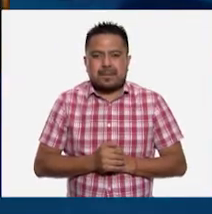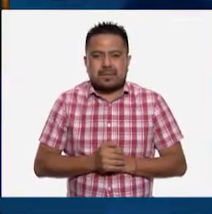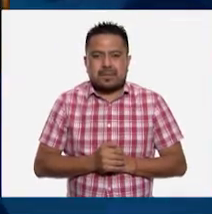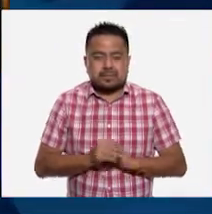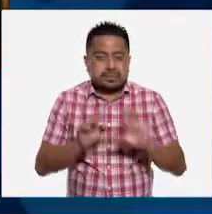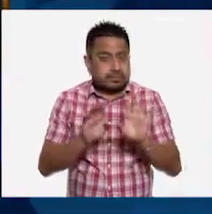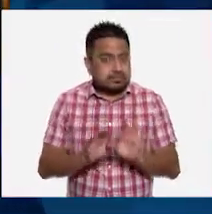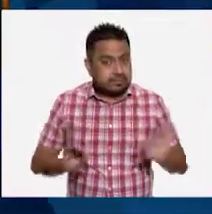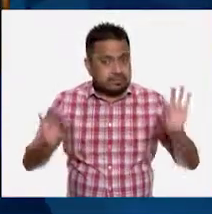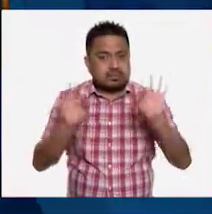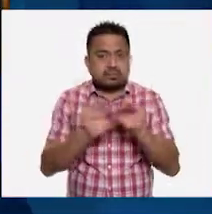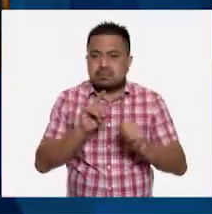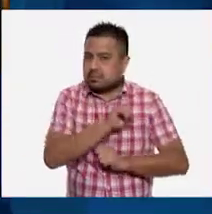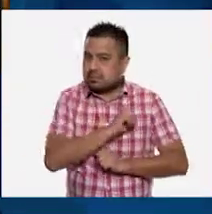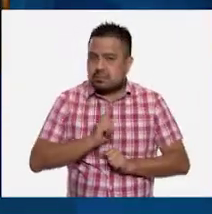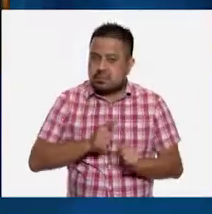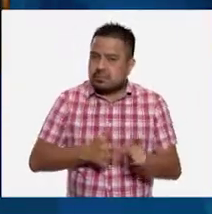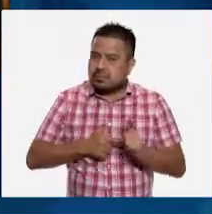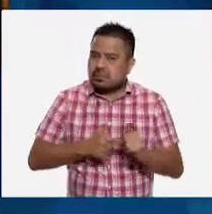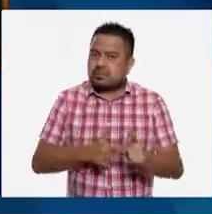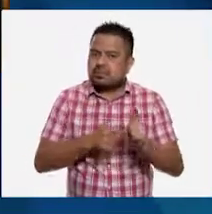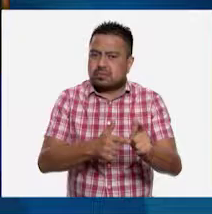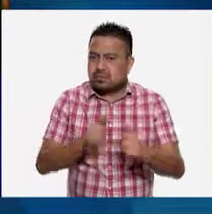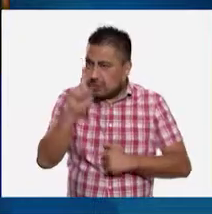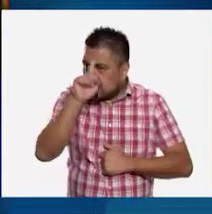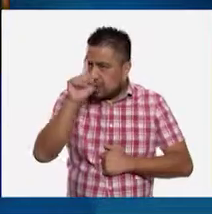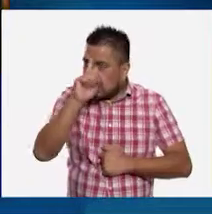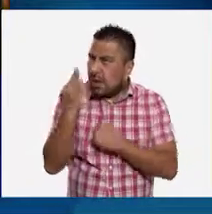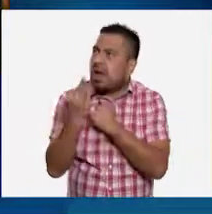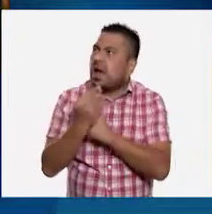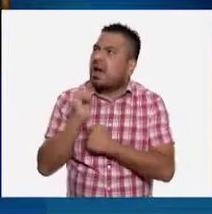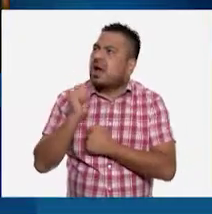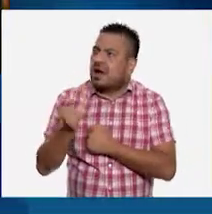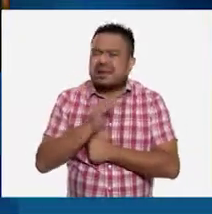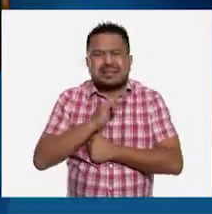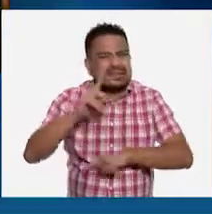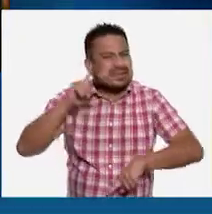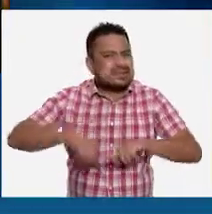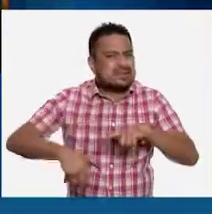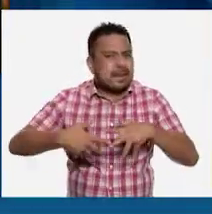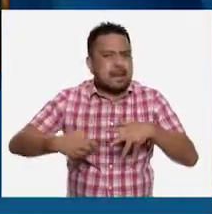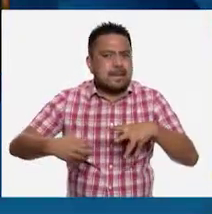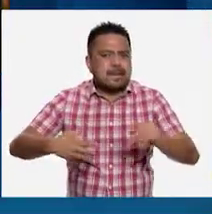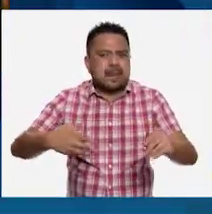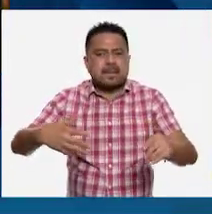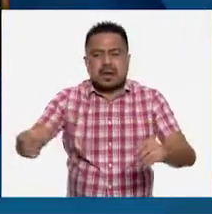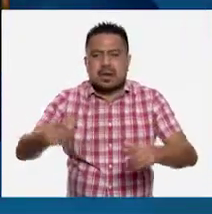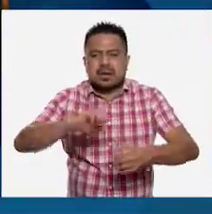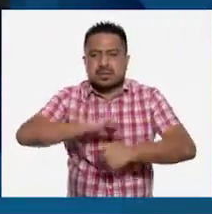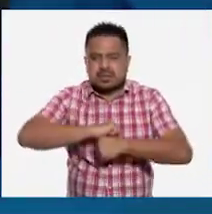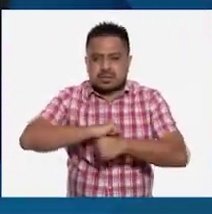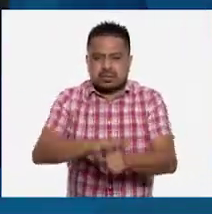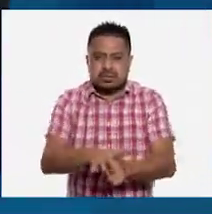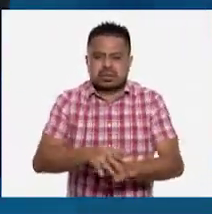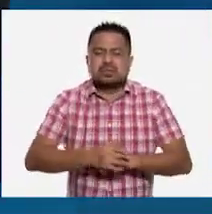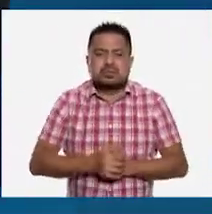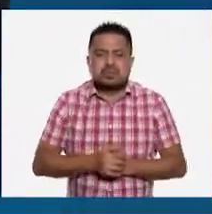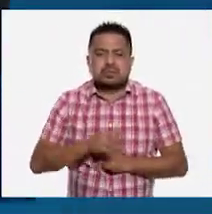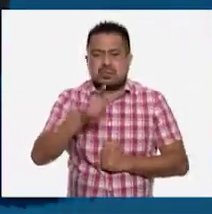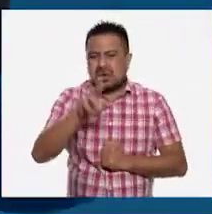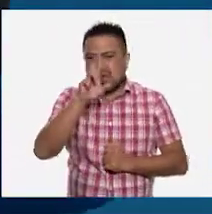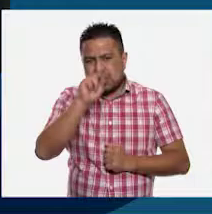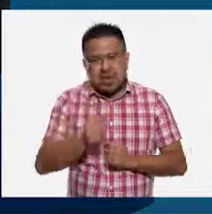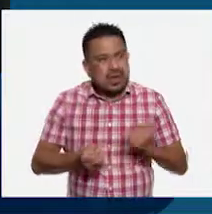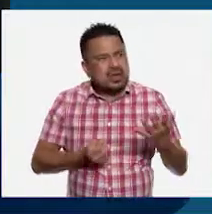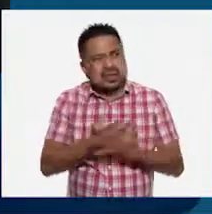Es muy importante continuar con las recomendaciones para evitar contagios de COVID. Trata de